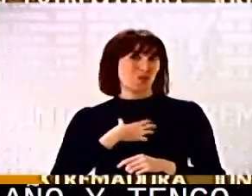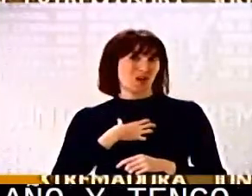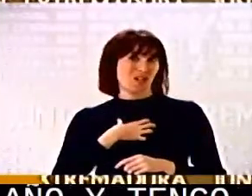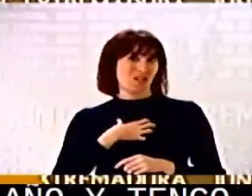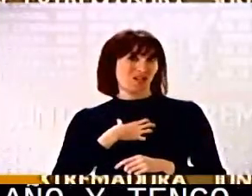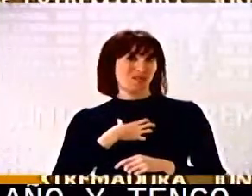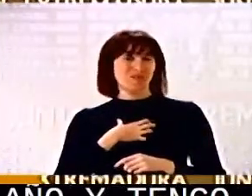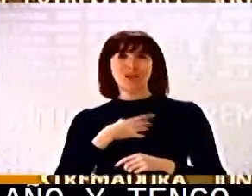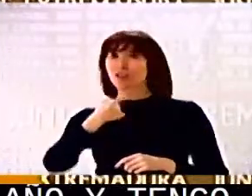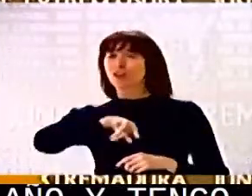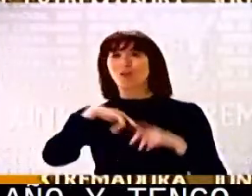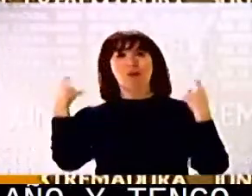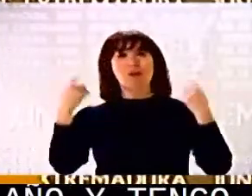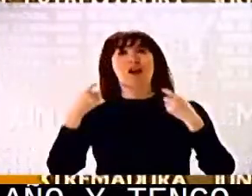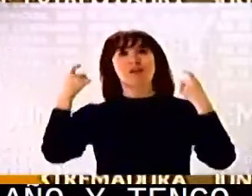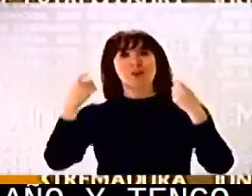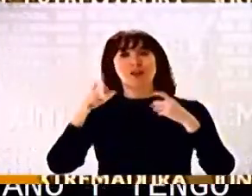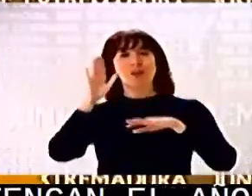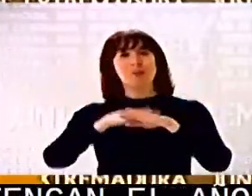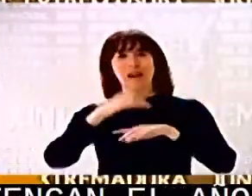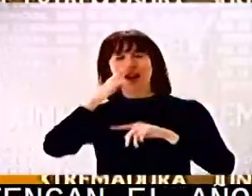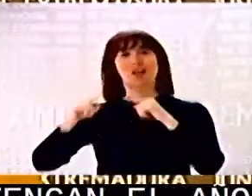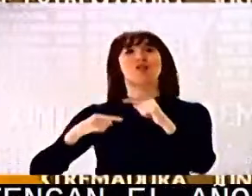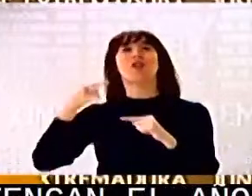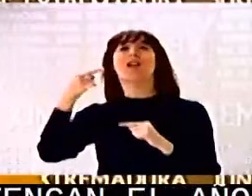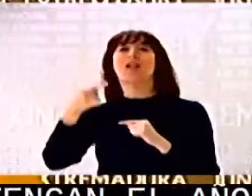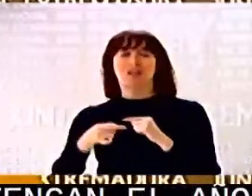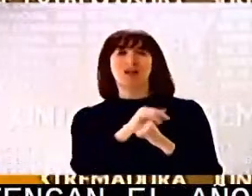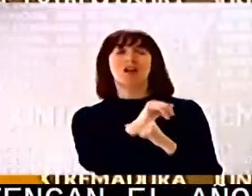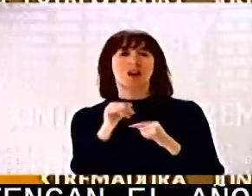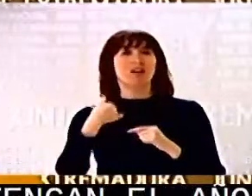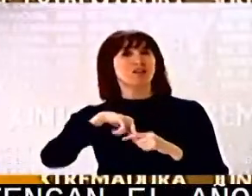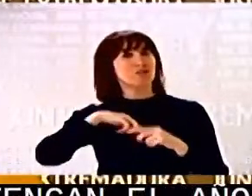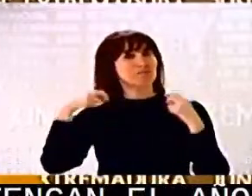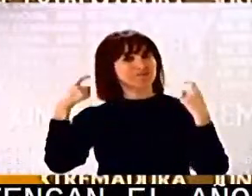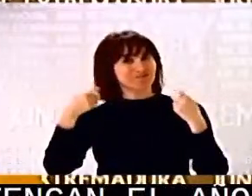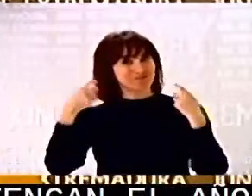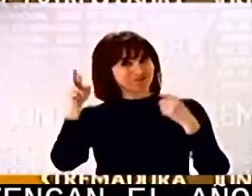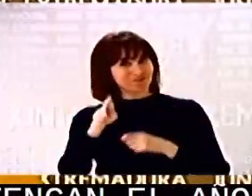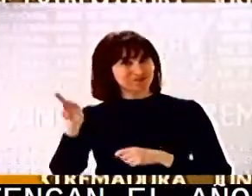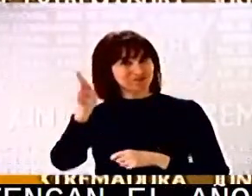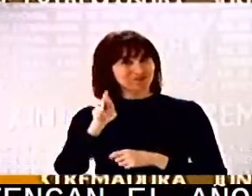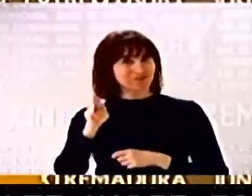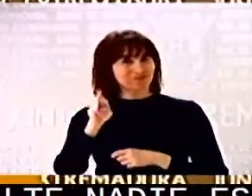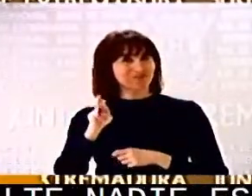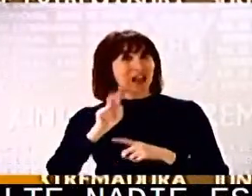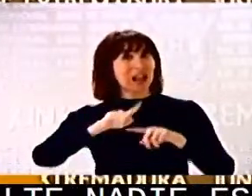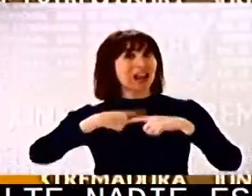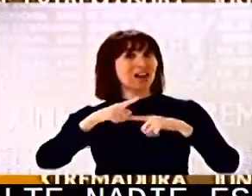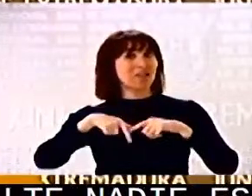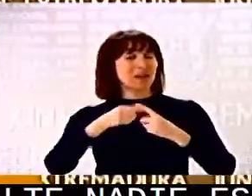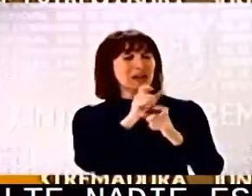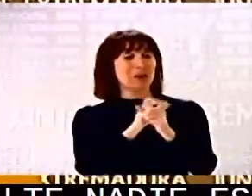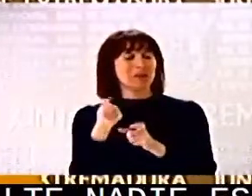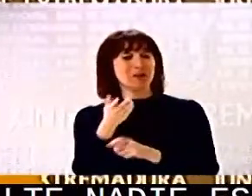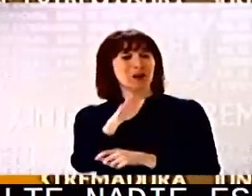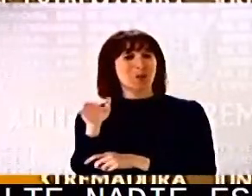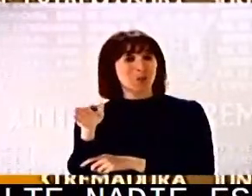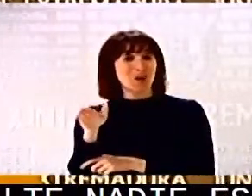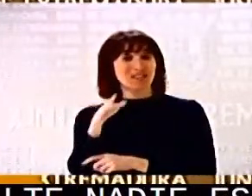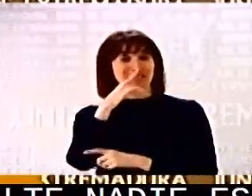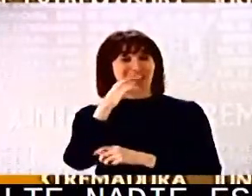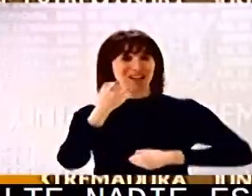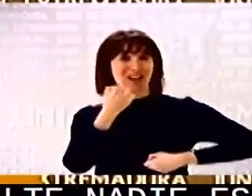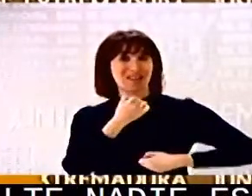esfuerzo para que sí lo tengan el año que viene y para que, insisto, no nos falte nadie en la fotografía familiar en las Navidades